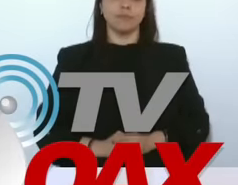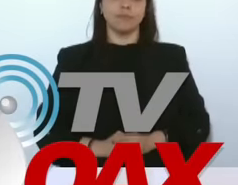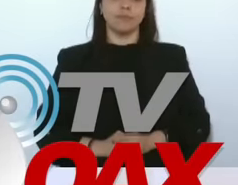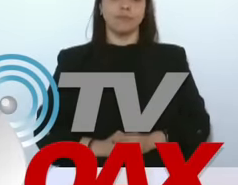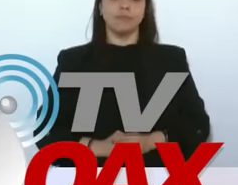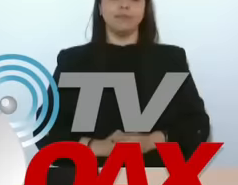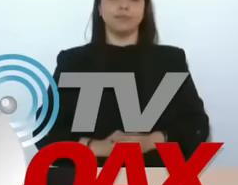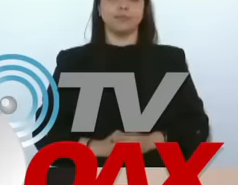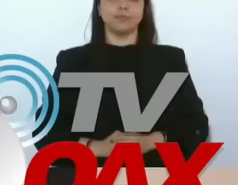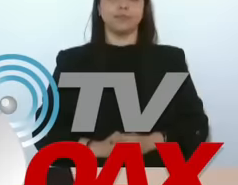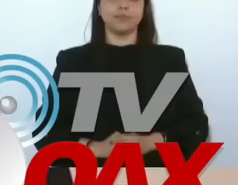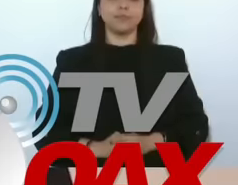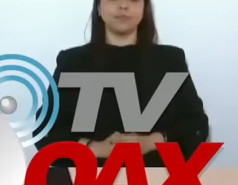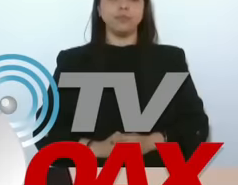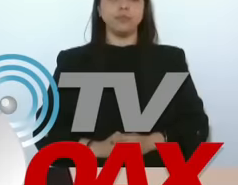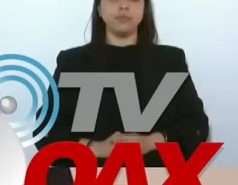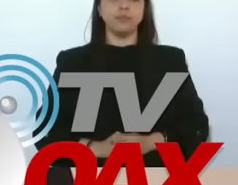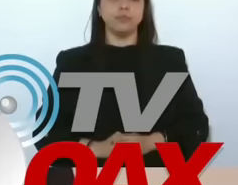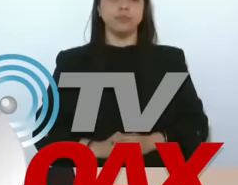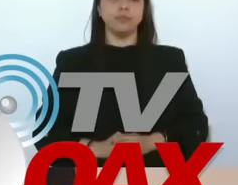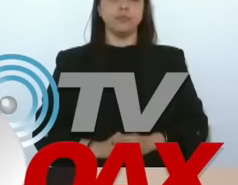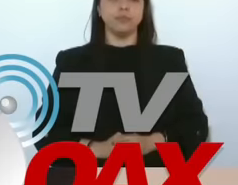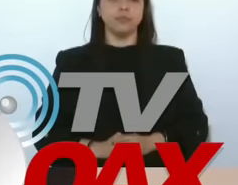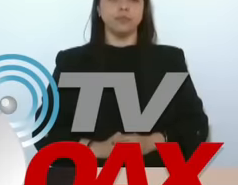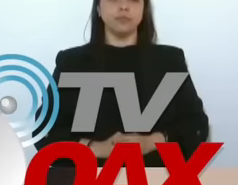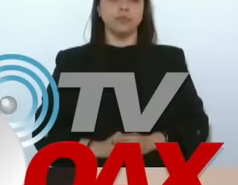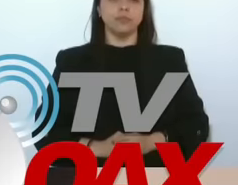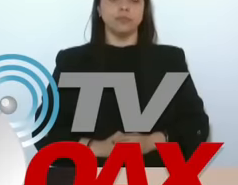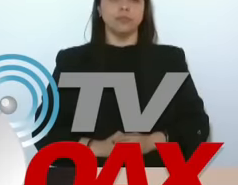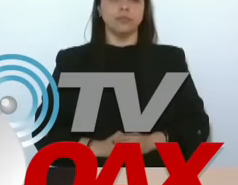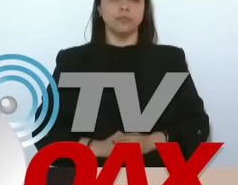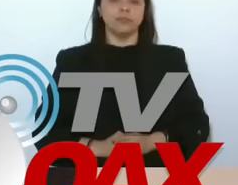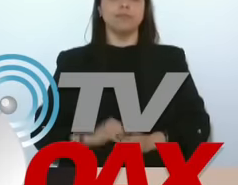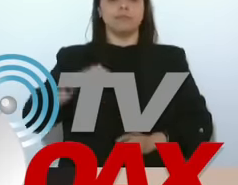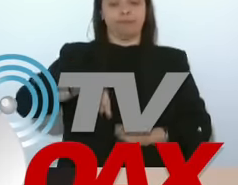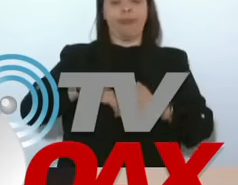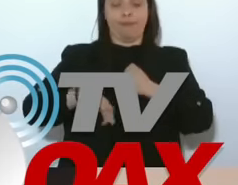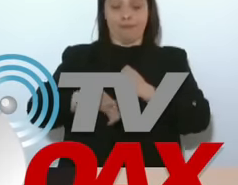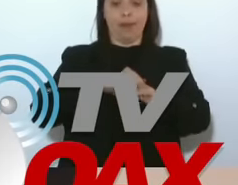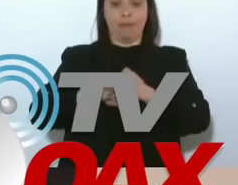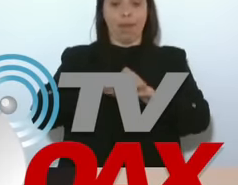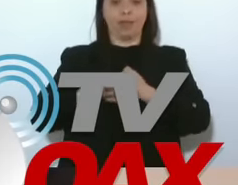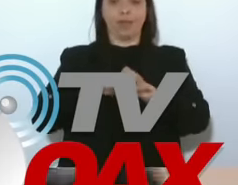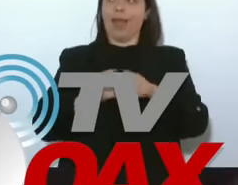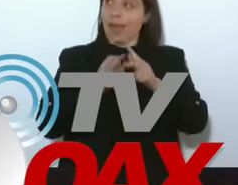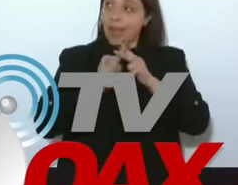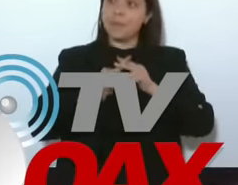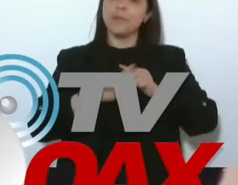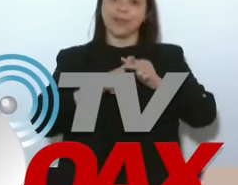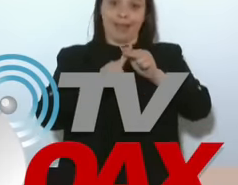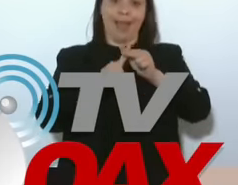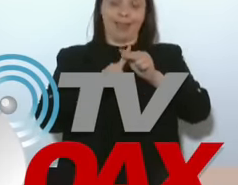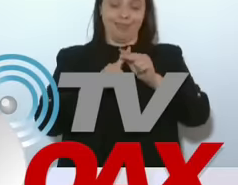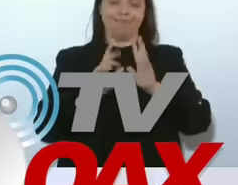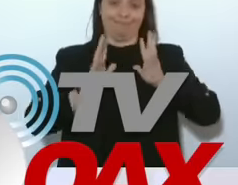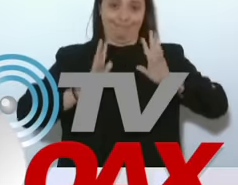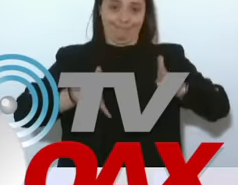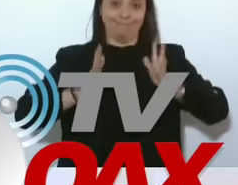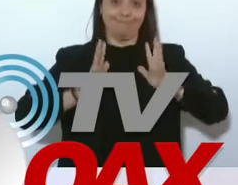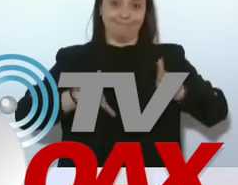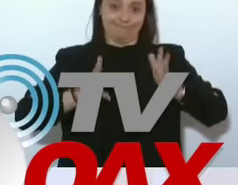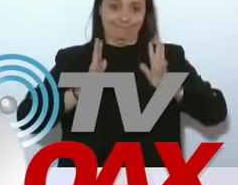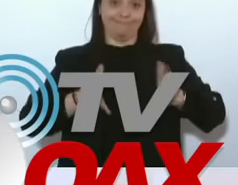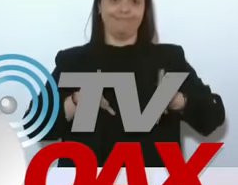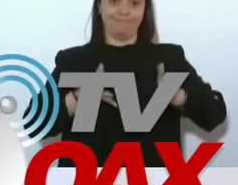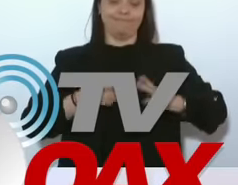Vamos a echar a andar esta farmacia desde hoy. Ya estaba yo viendo a